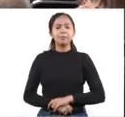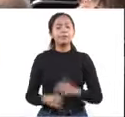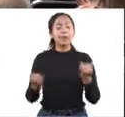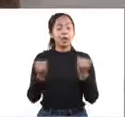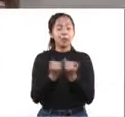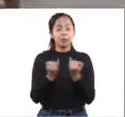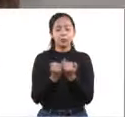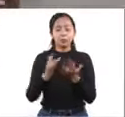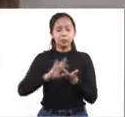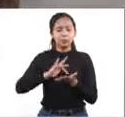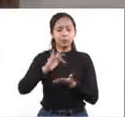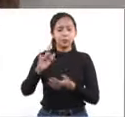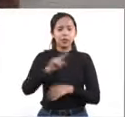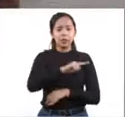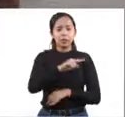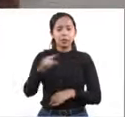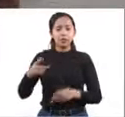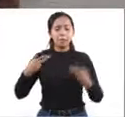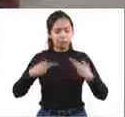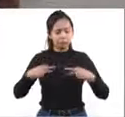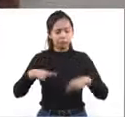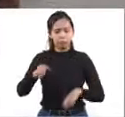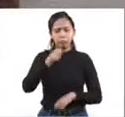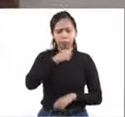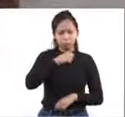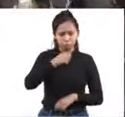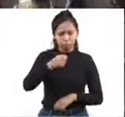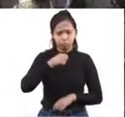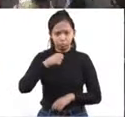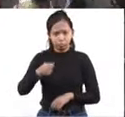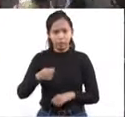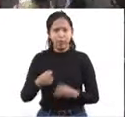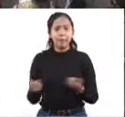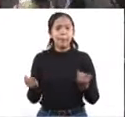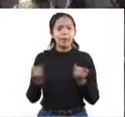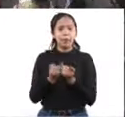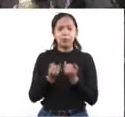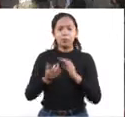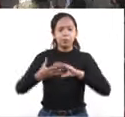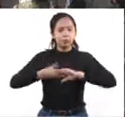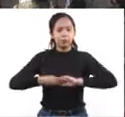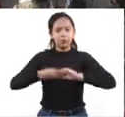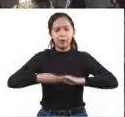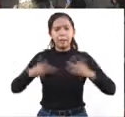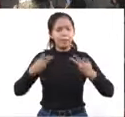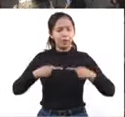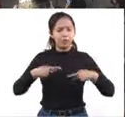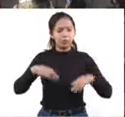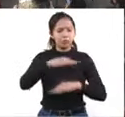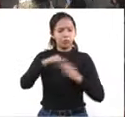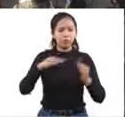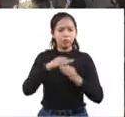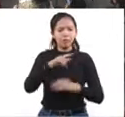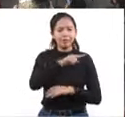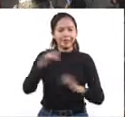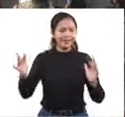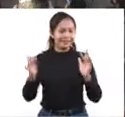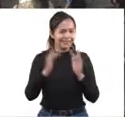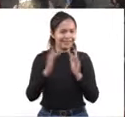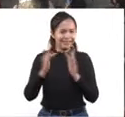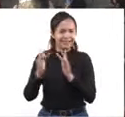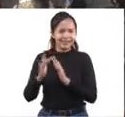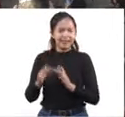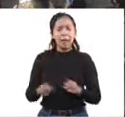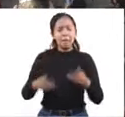Agradecemos la presencia de los representantes de medios de comunicación y saludamos a todas las personas que nos siguen en esta transmisión a través